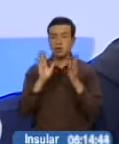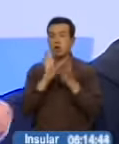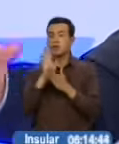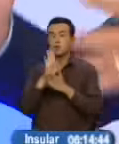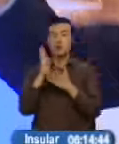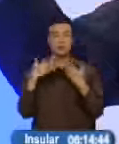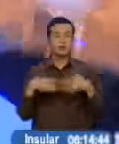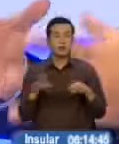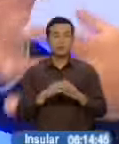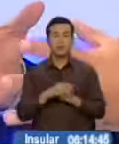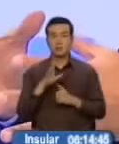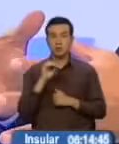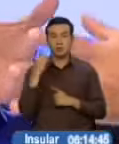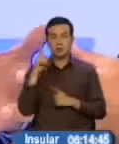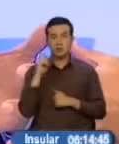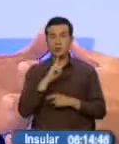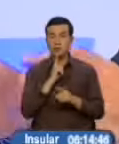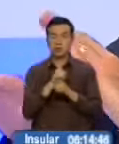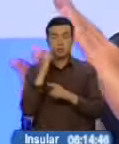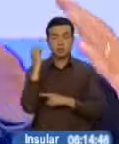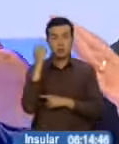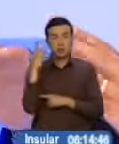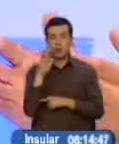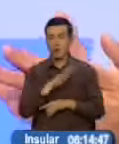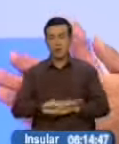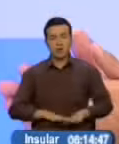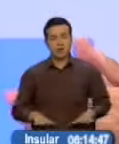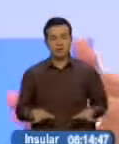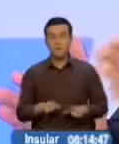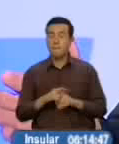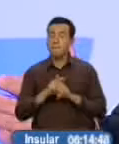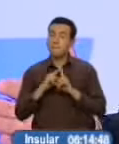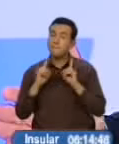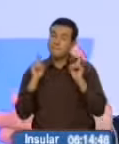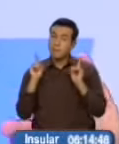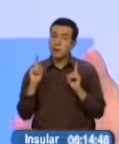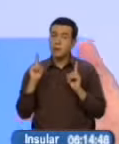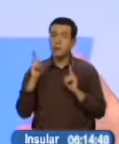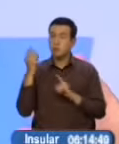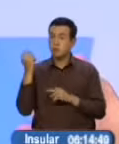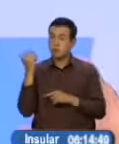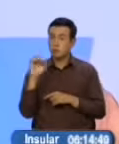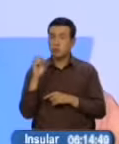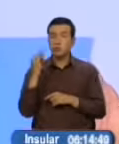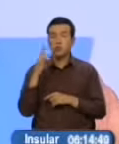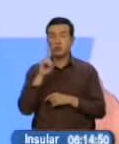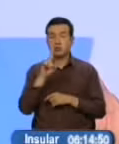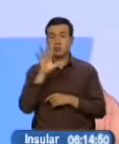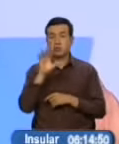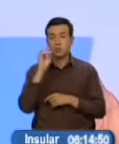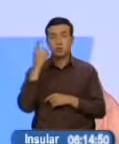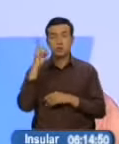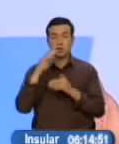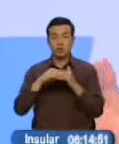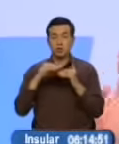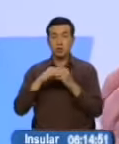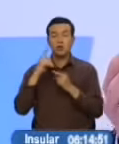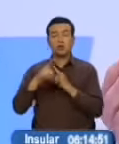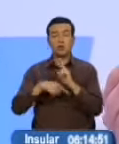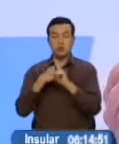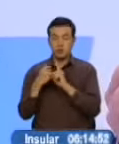servicio educativo, con los 50 millones de emergencia es suficiente. Pero vamos a invertir alrededor de 150 millones